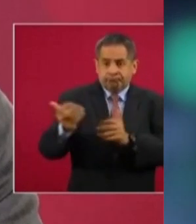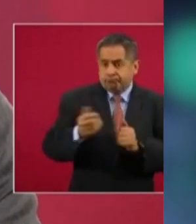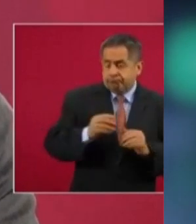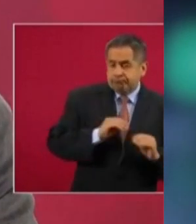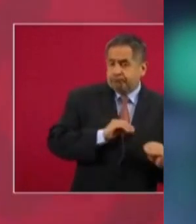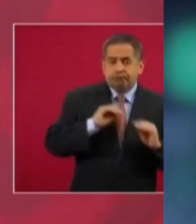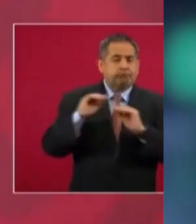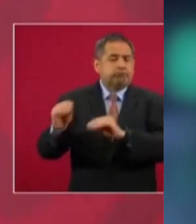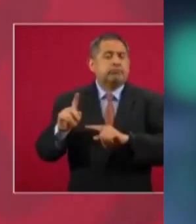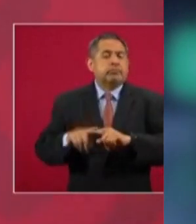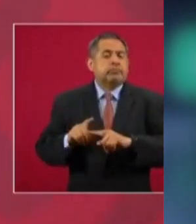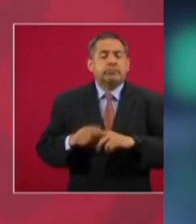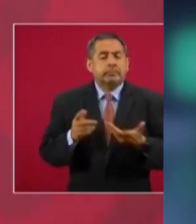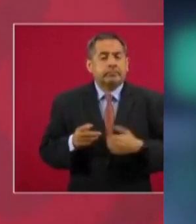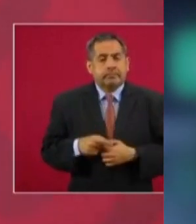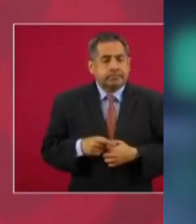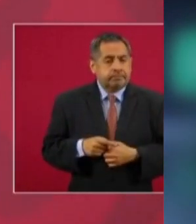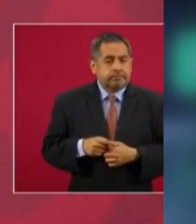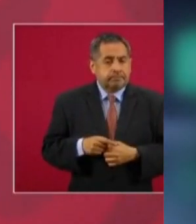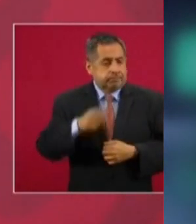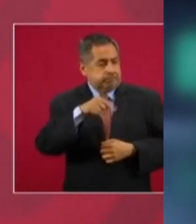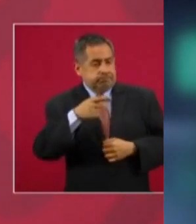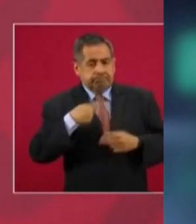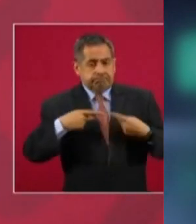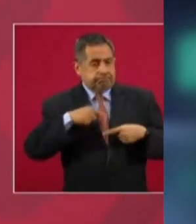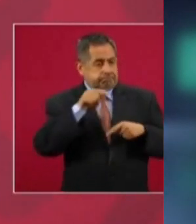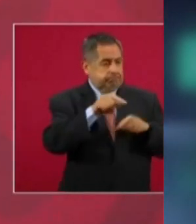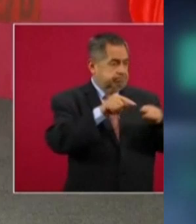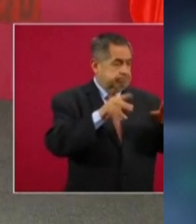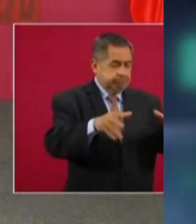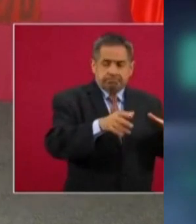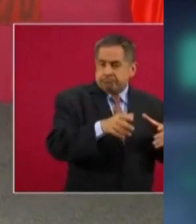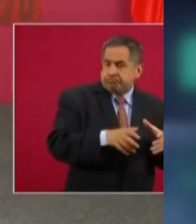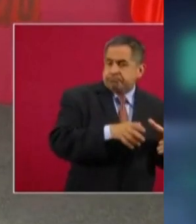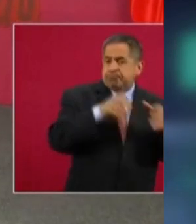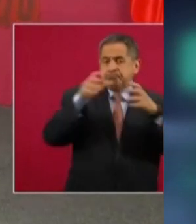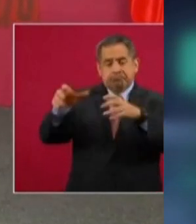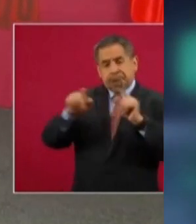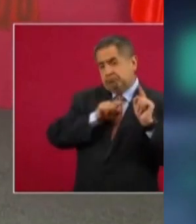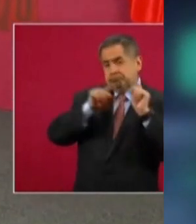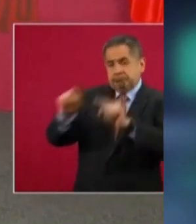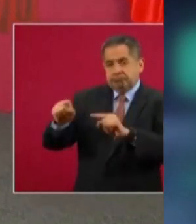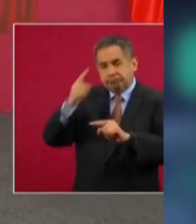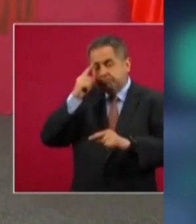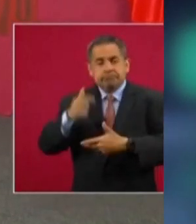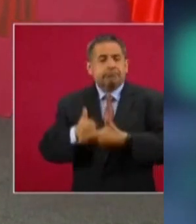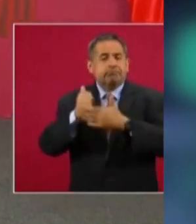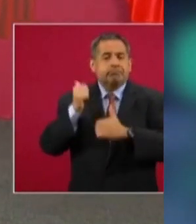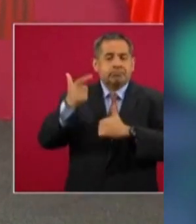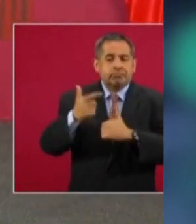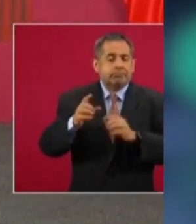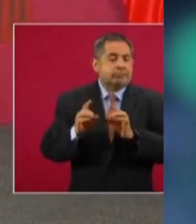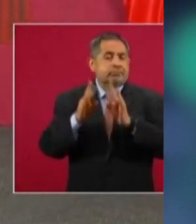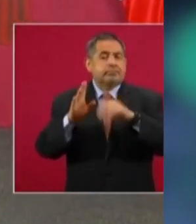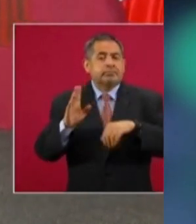marítimos los ferrys entre la isla de cozumel y de isla mujeres con cancún y con playa del carmen también